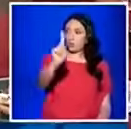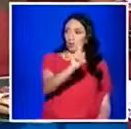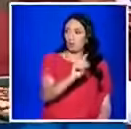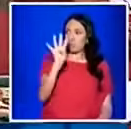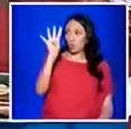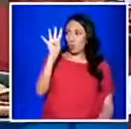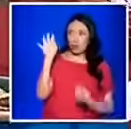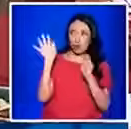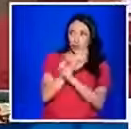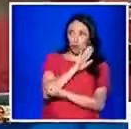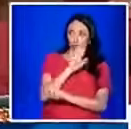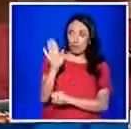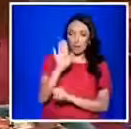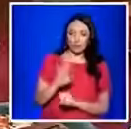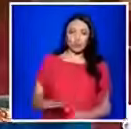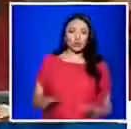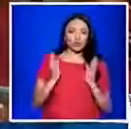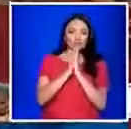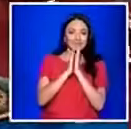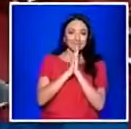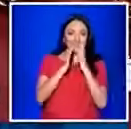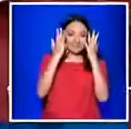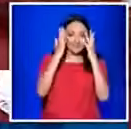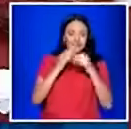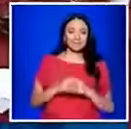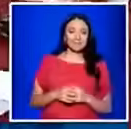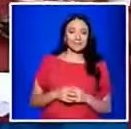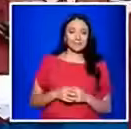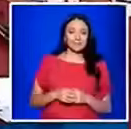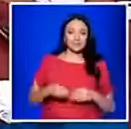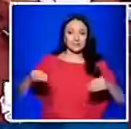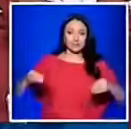Estamos. Estamos listos. Se armó. Gracias.